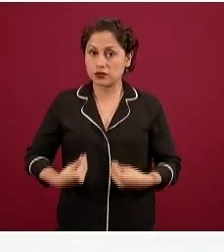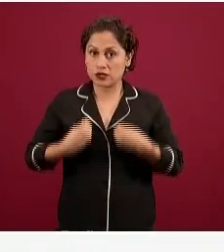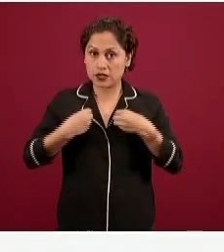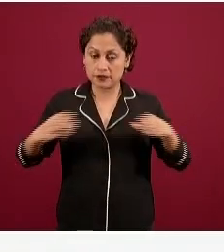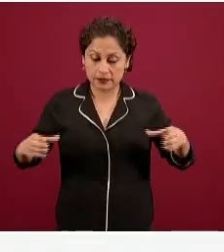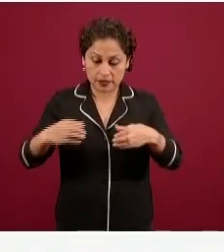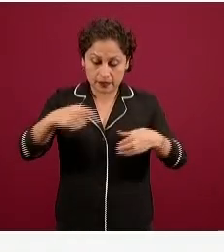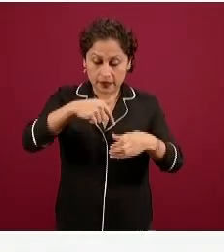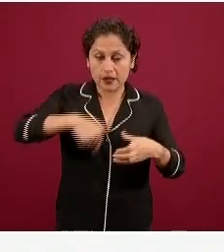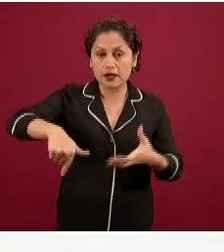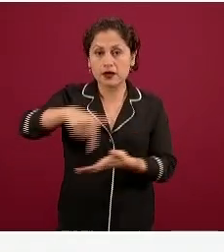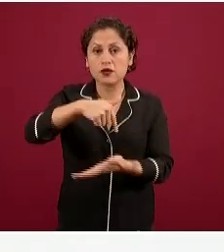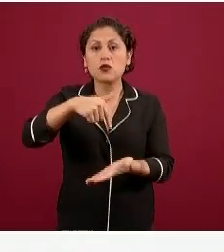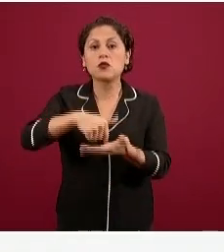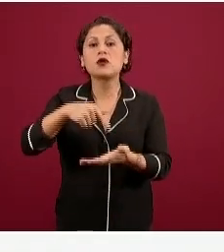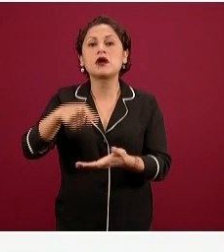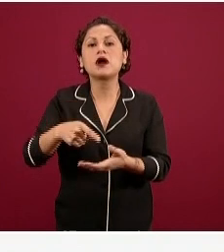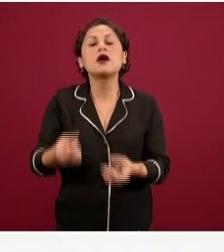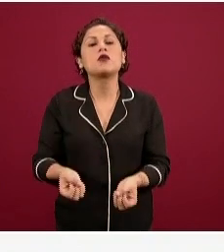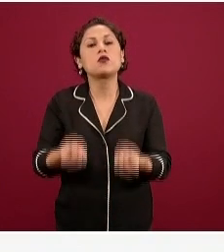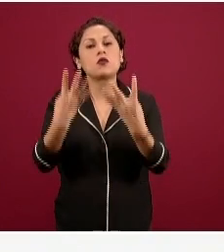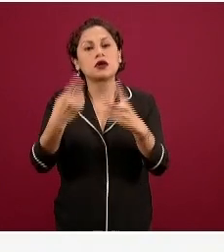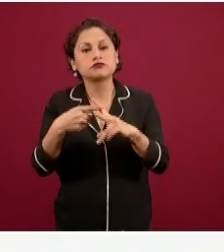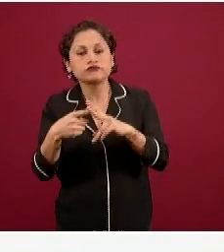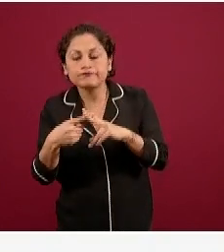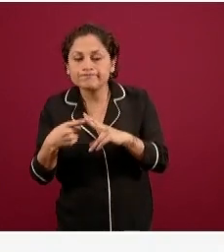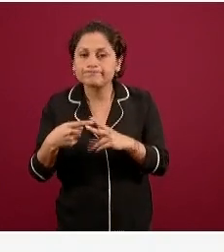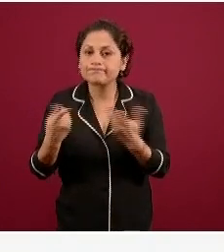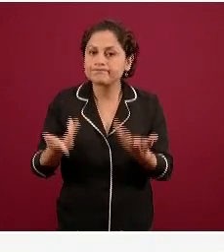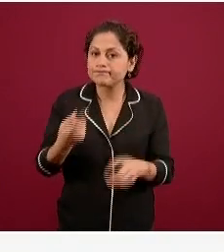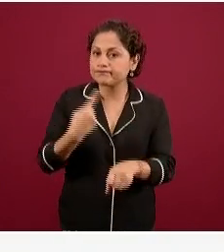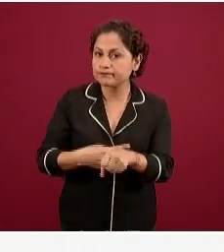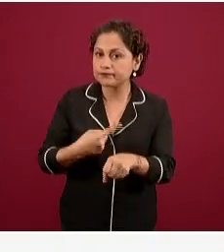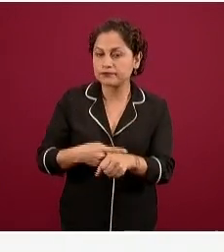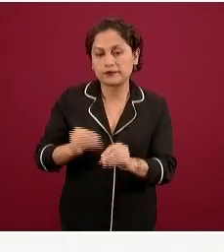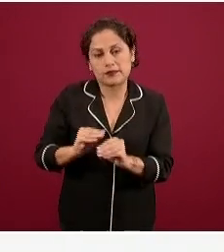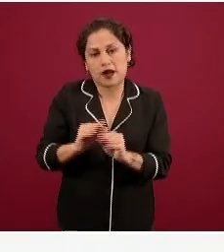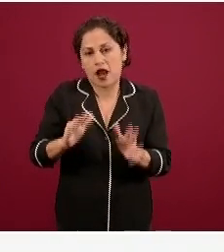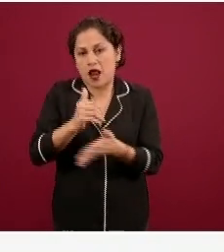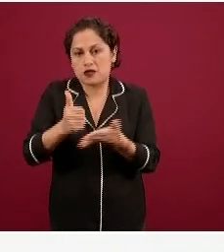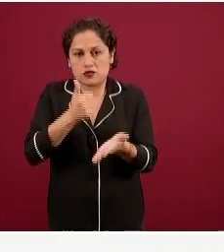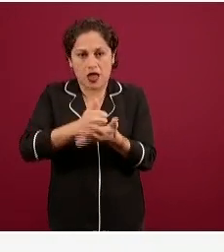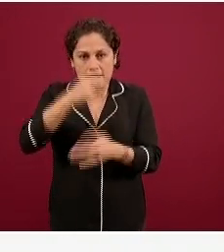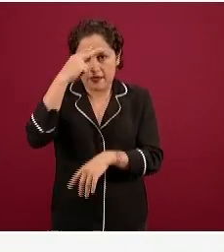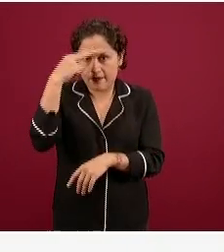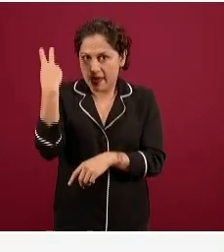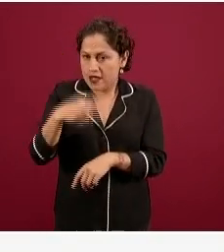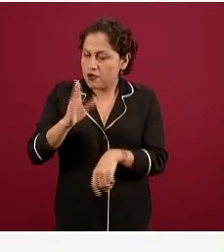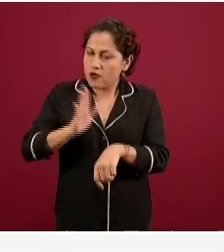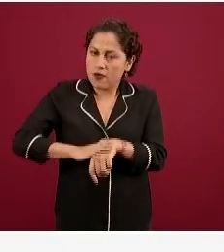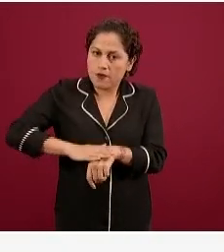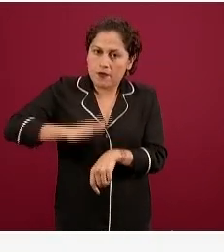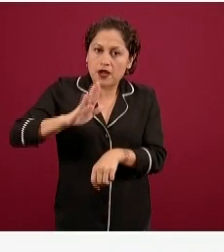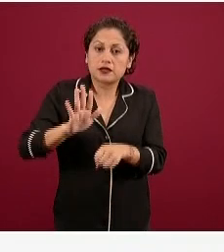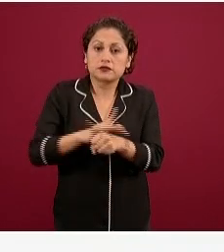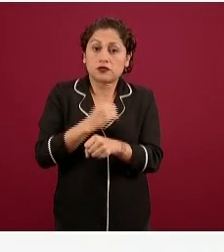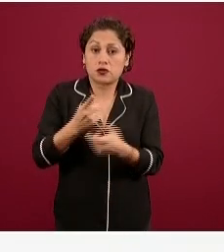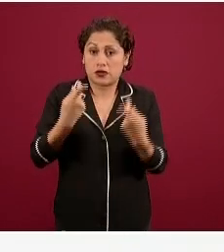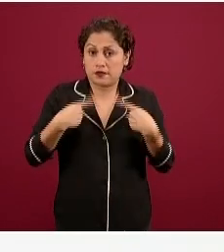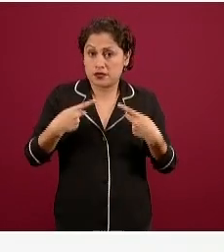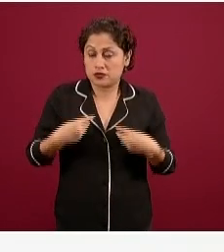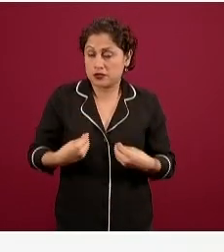en cada uno de los estados. La Ciudad de México lógicamente sigue estando a la cabeza, así como algunos estados